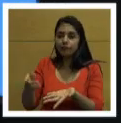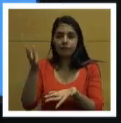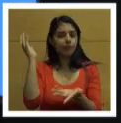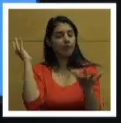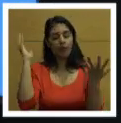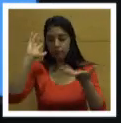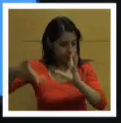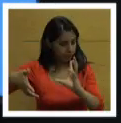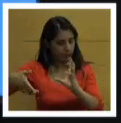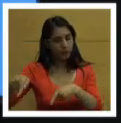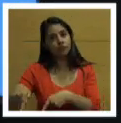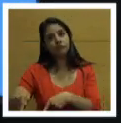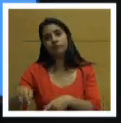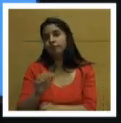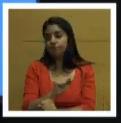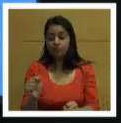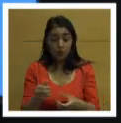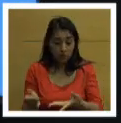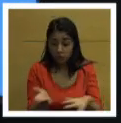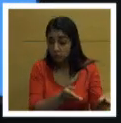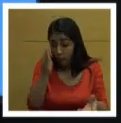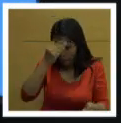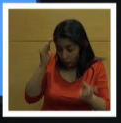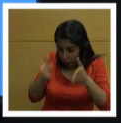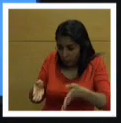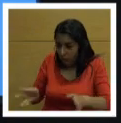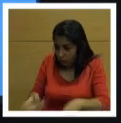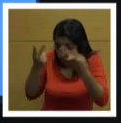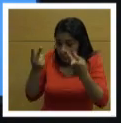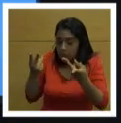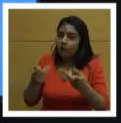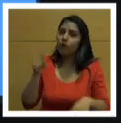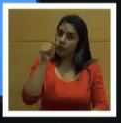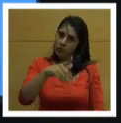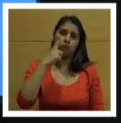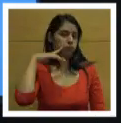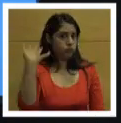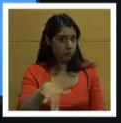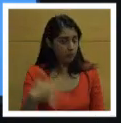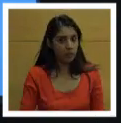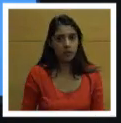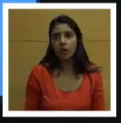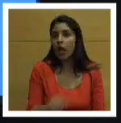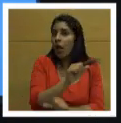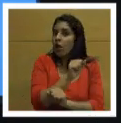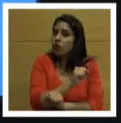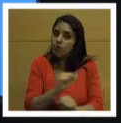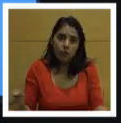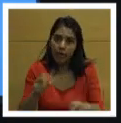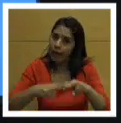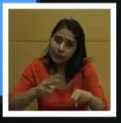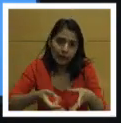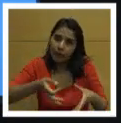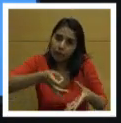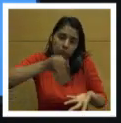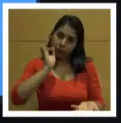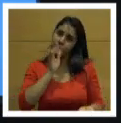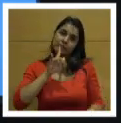dejar el té a un lado, preocuparte que la persona está a salvo y esta es nuevamente la parte importante. No le hagas tomarse el